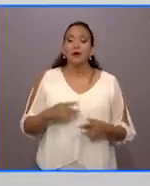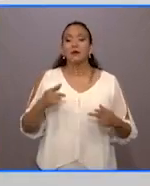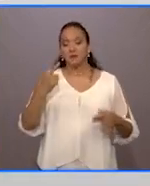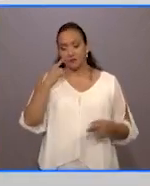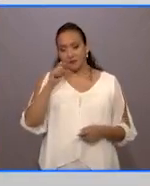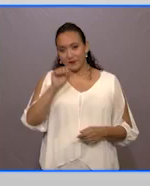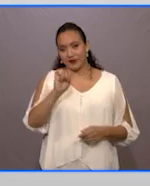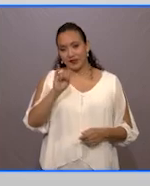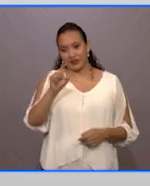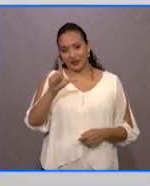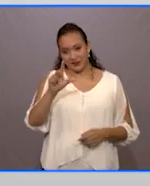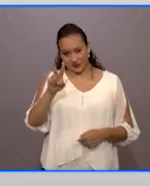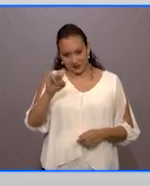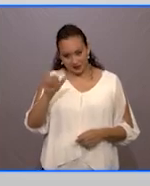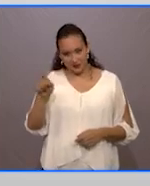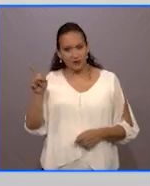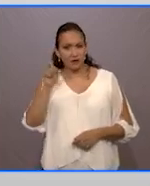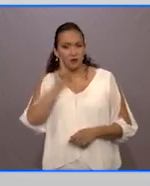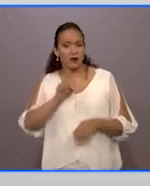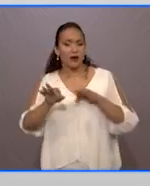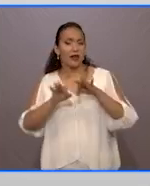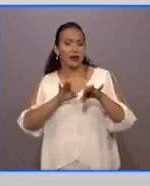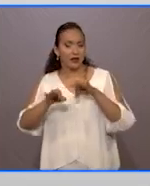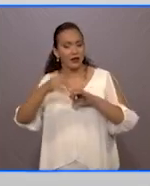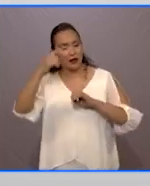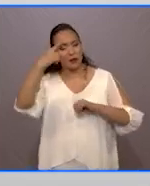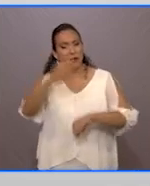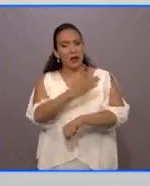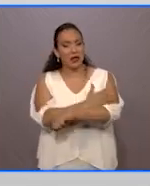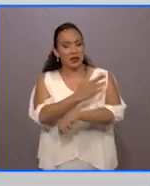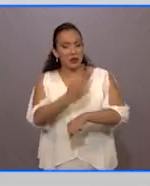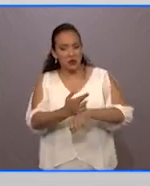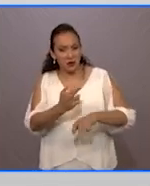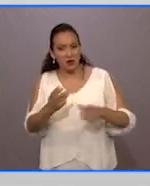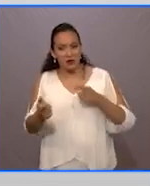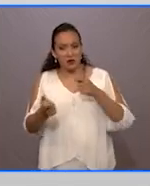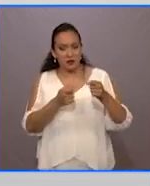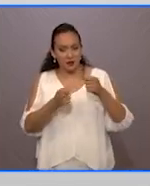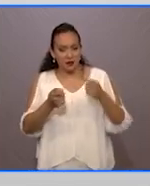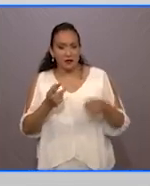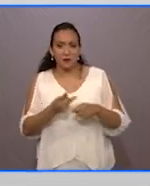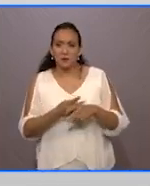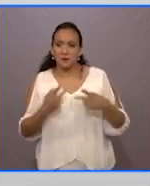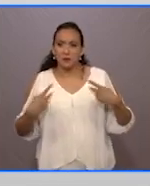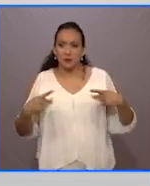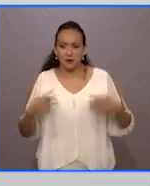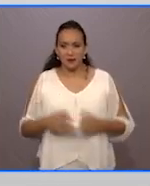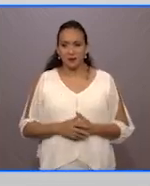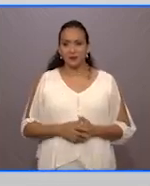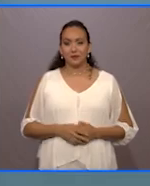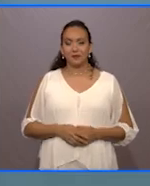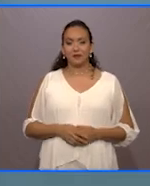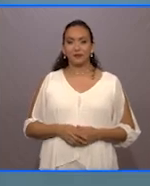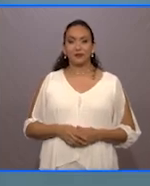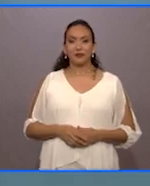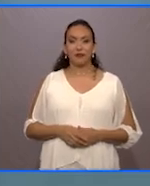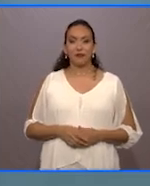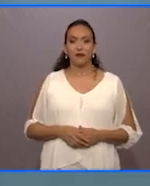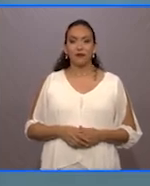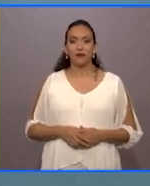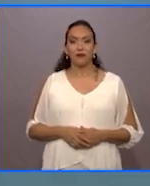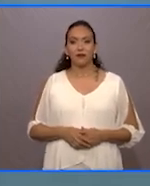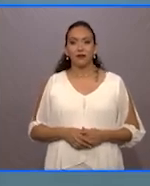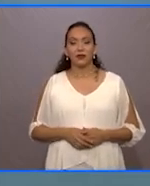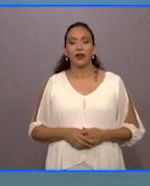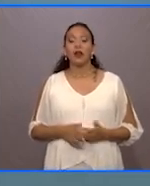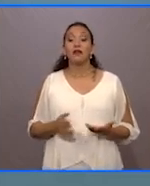Silvia Ruiz Cervantes, coordinadora de transparencia en la organización Artículo 19 para México y Centroamérica. A través